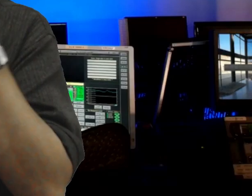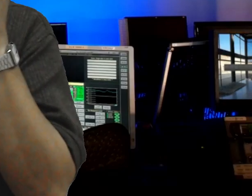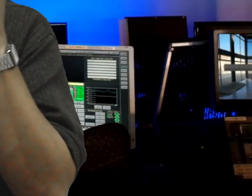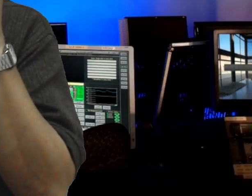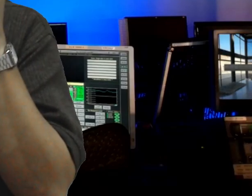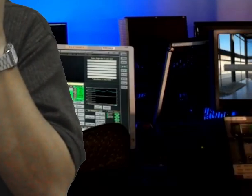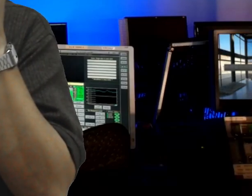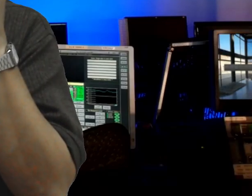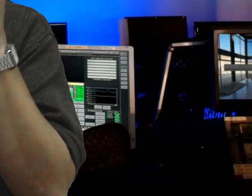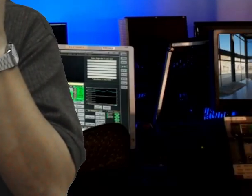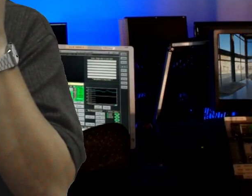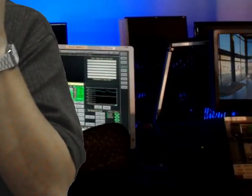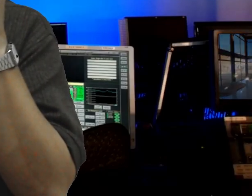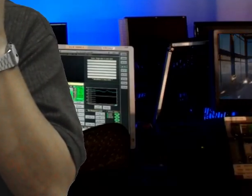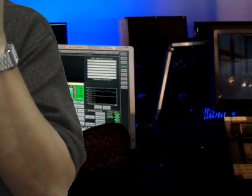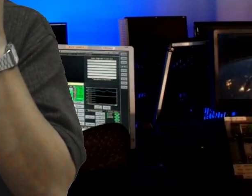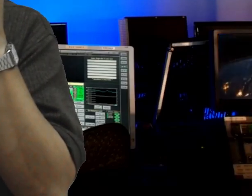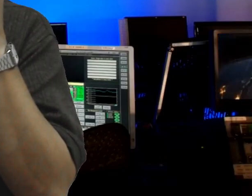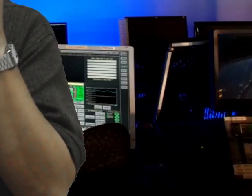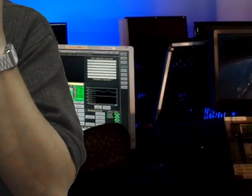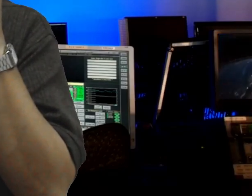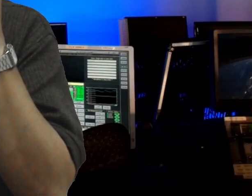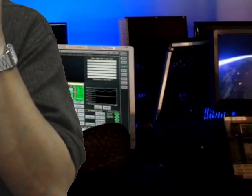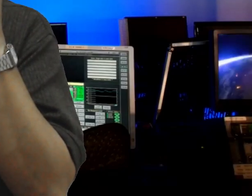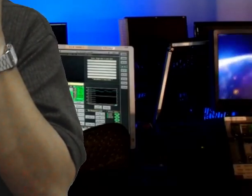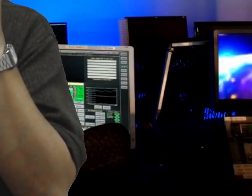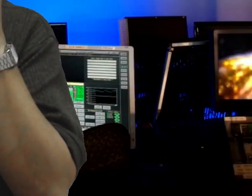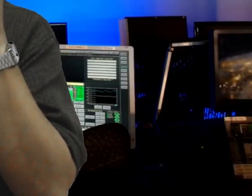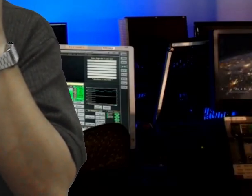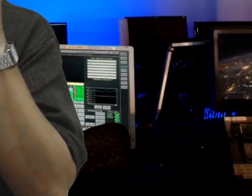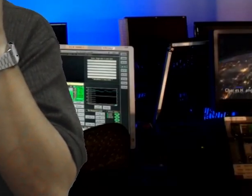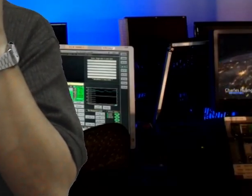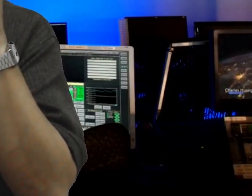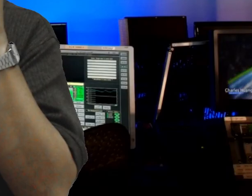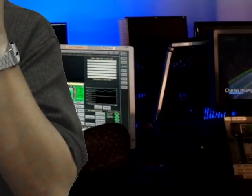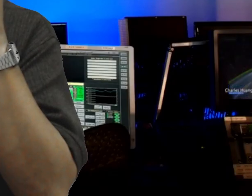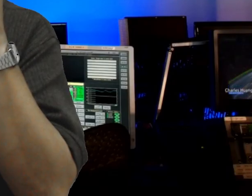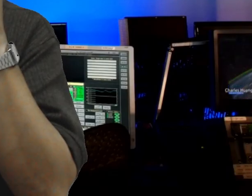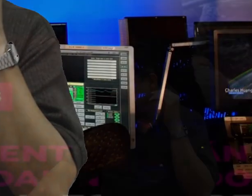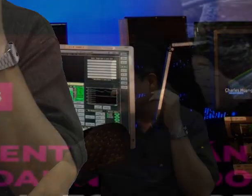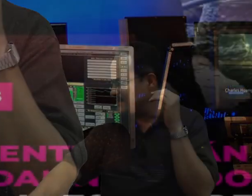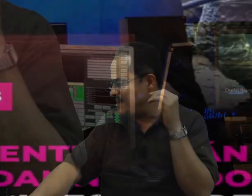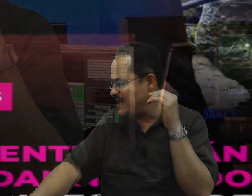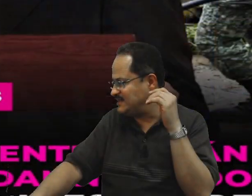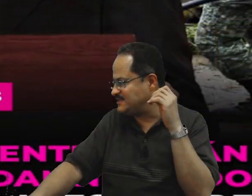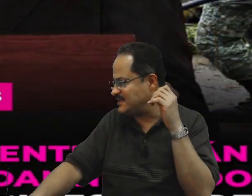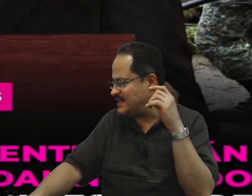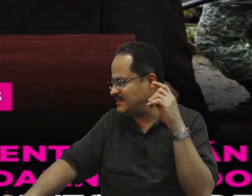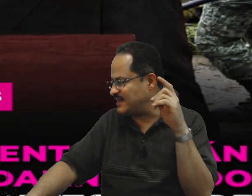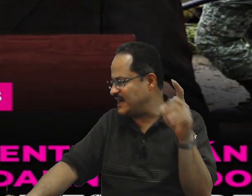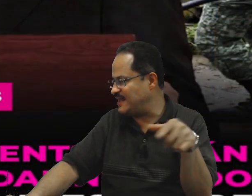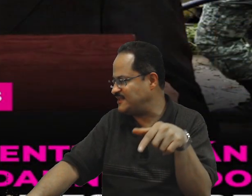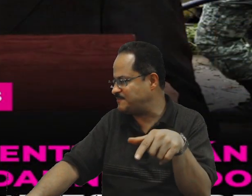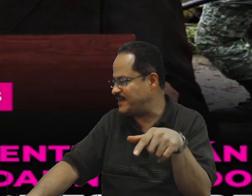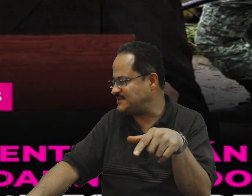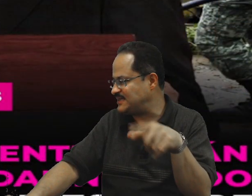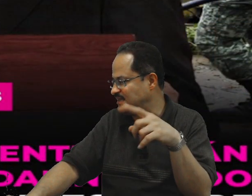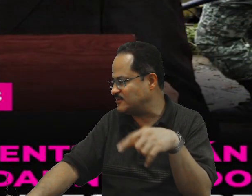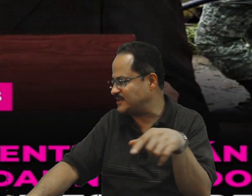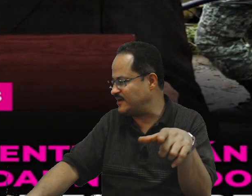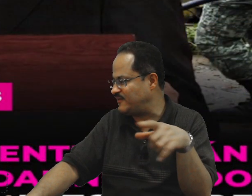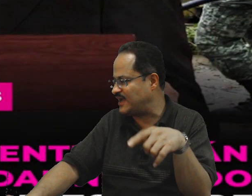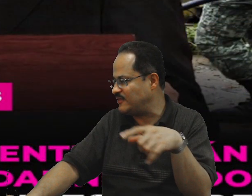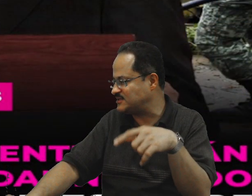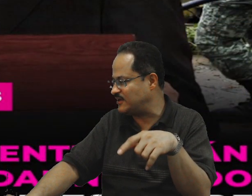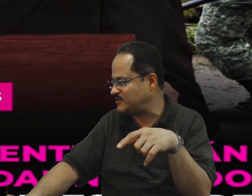sea el ejército Aquí está miren eh aquí está miren semar y Sedena entregarán despensas a